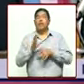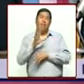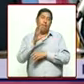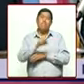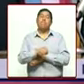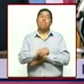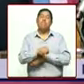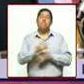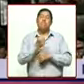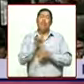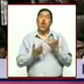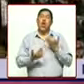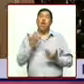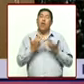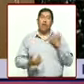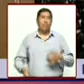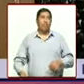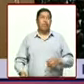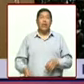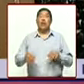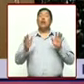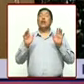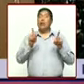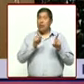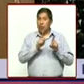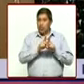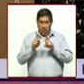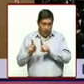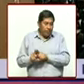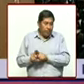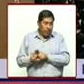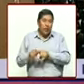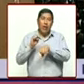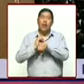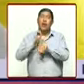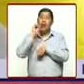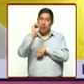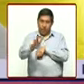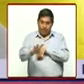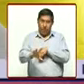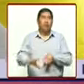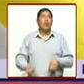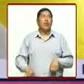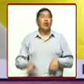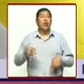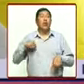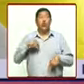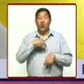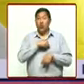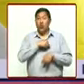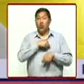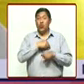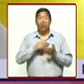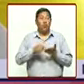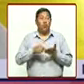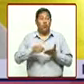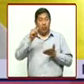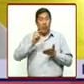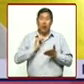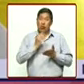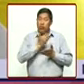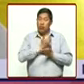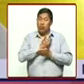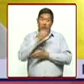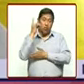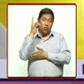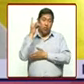fuego y al incendio. Asimismo, anunciar que vamos a aprobar en nuestro país una